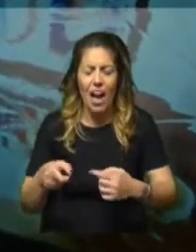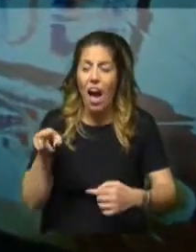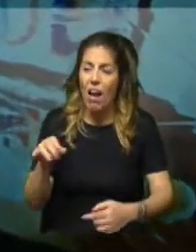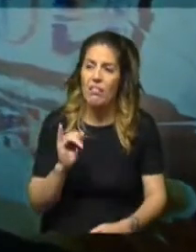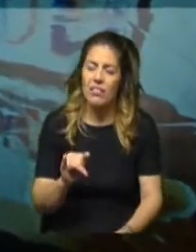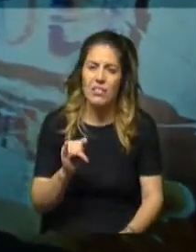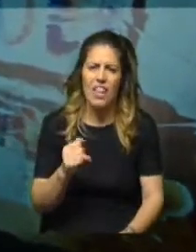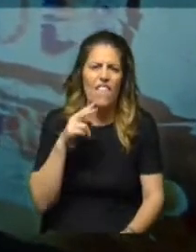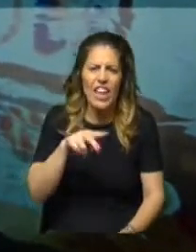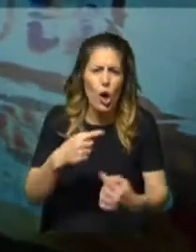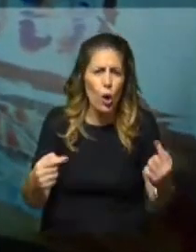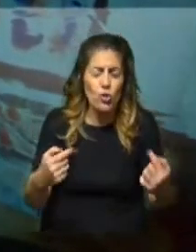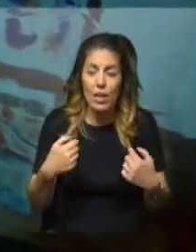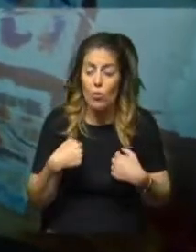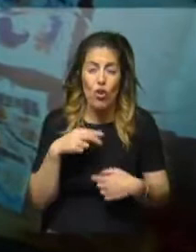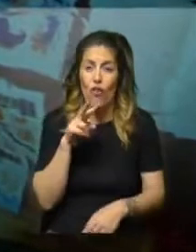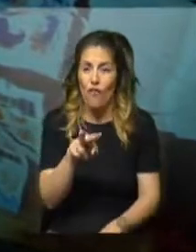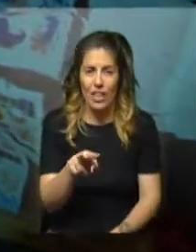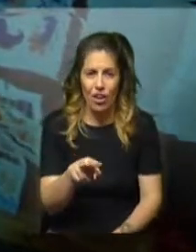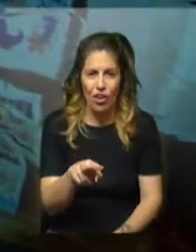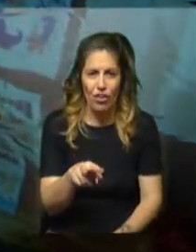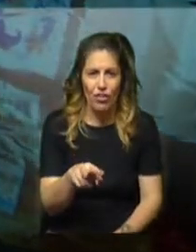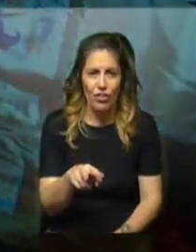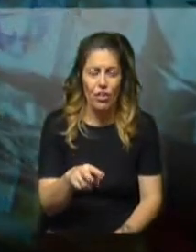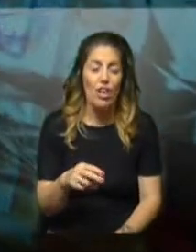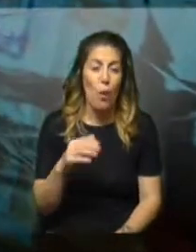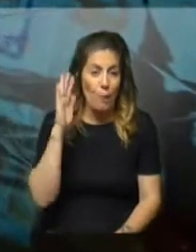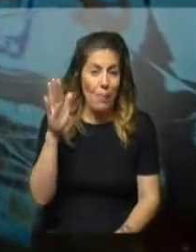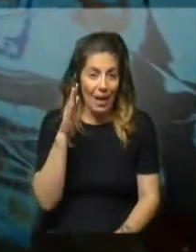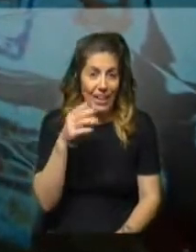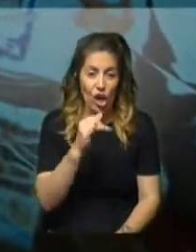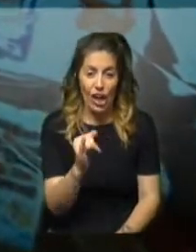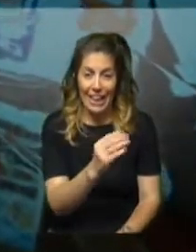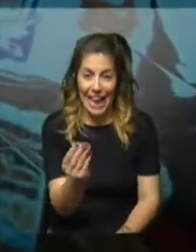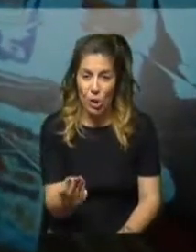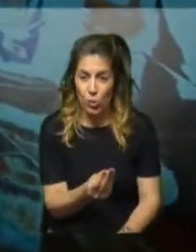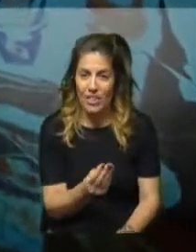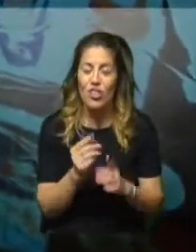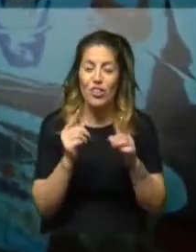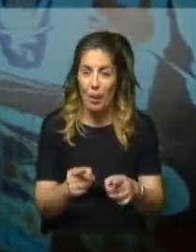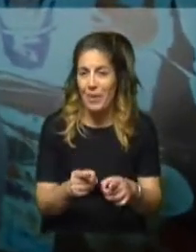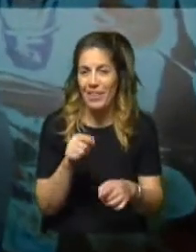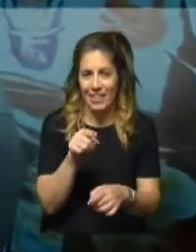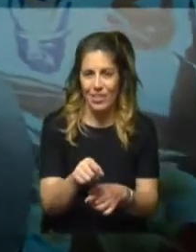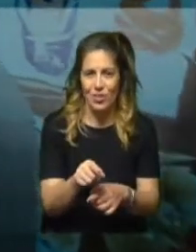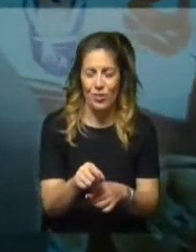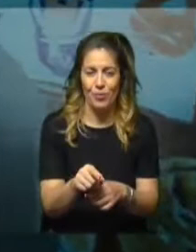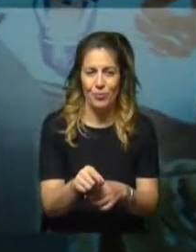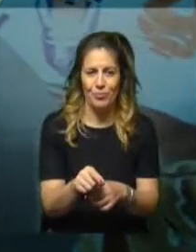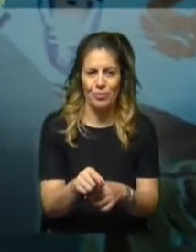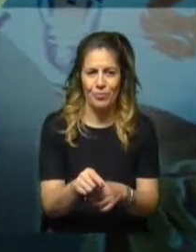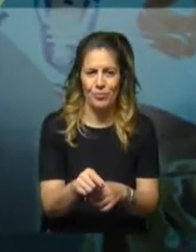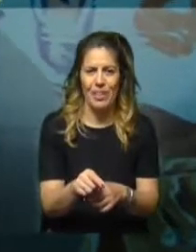ven cosas que vos no ves entonces Y supongo que la Ilustración se presta todavía más para eso porque de repente